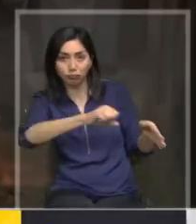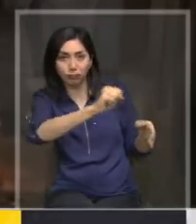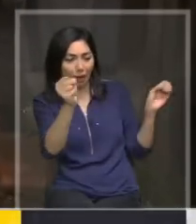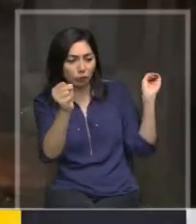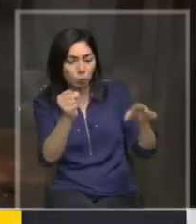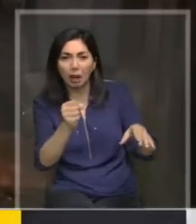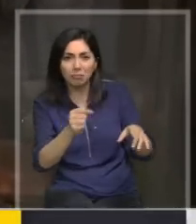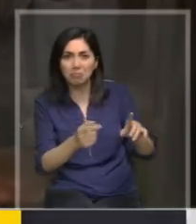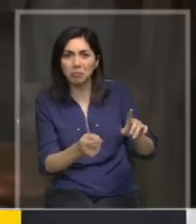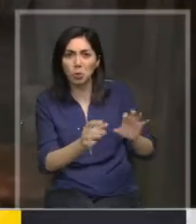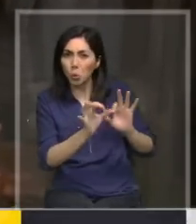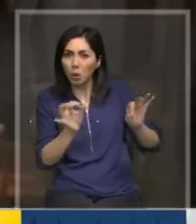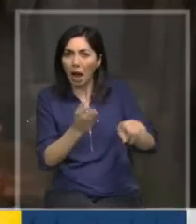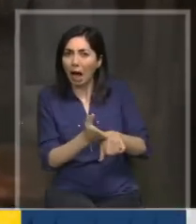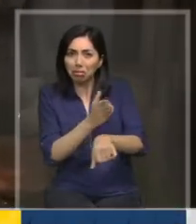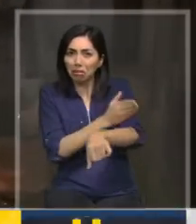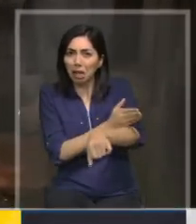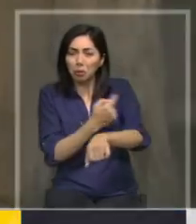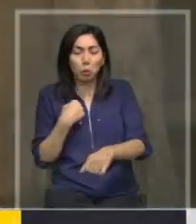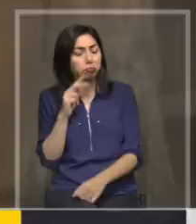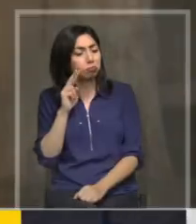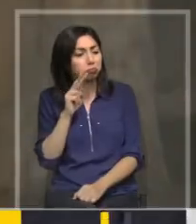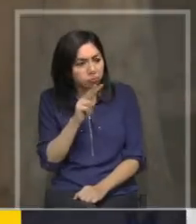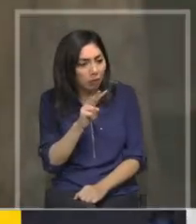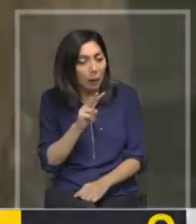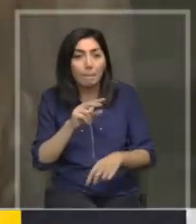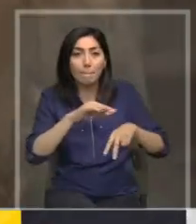entonces. Y vi una pierna, sí.